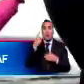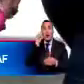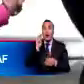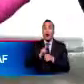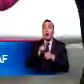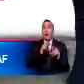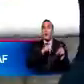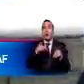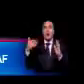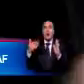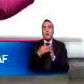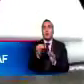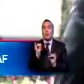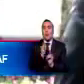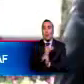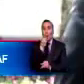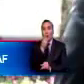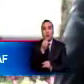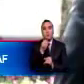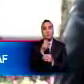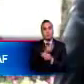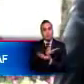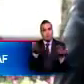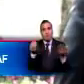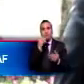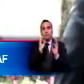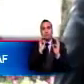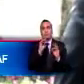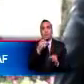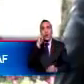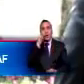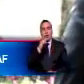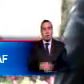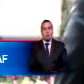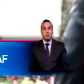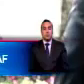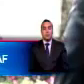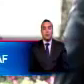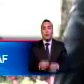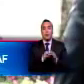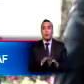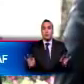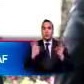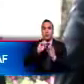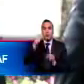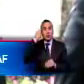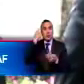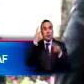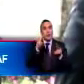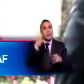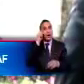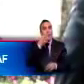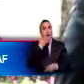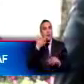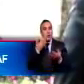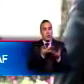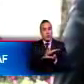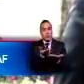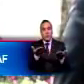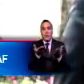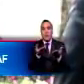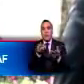usado en el plan contra la desnutrición infantil positiva clave para el gobierno y fundamental para ir mejorando la situación de las familias más